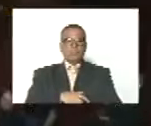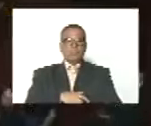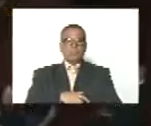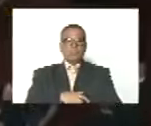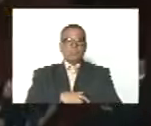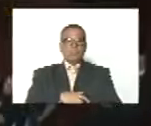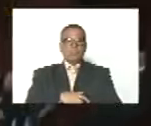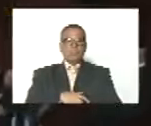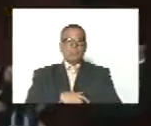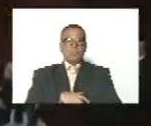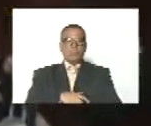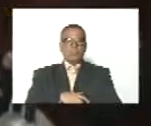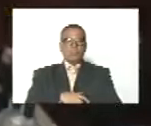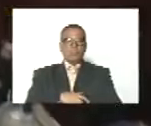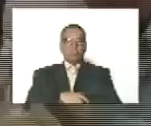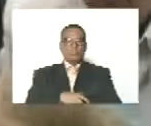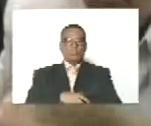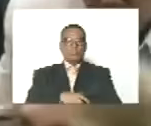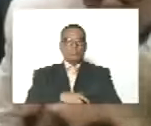Hace